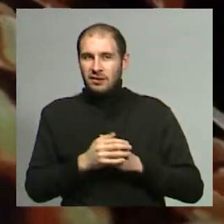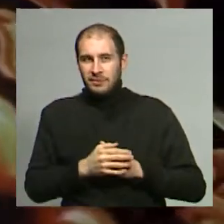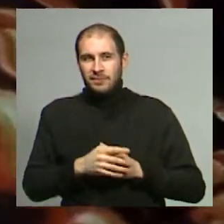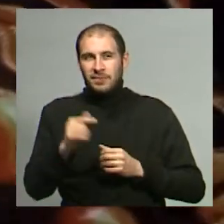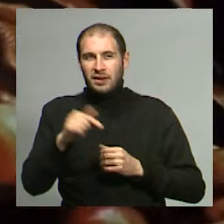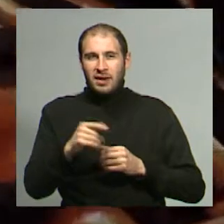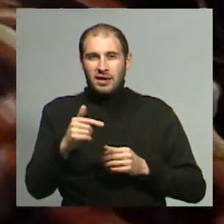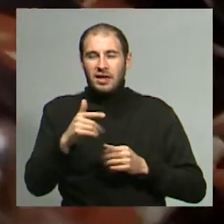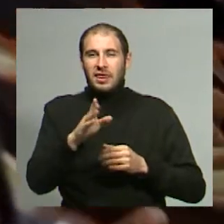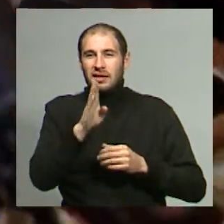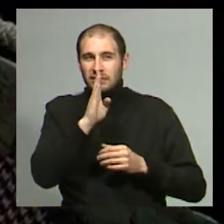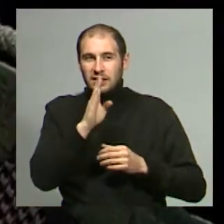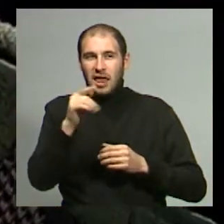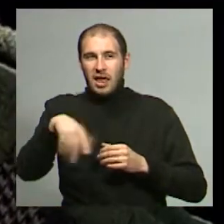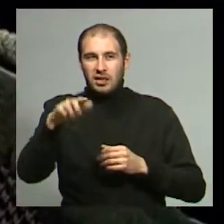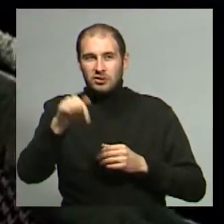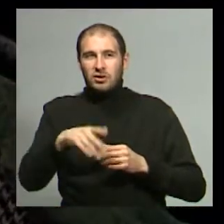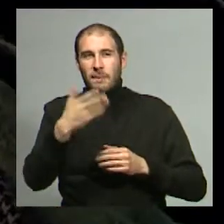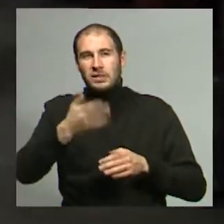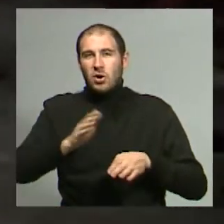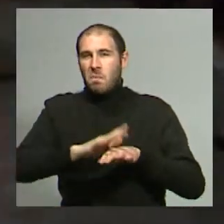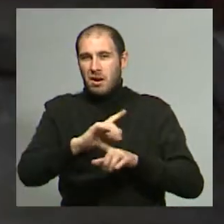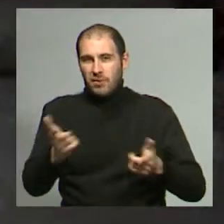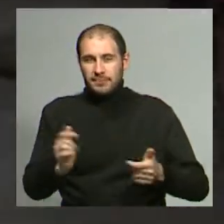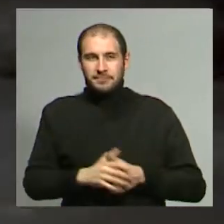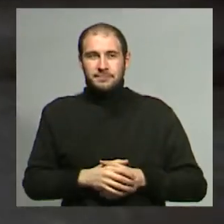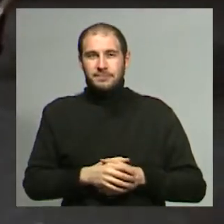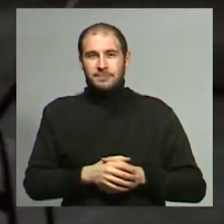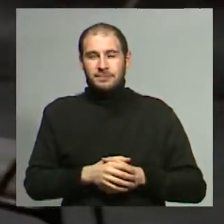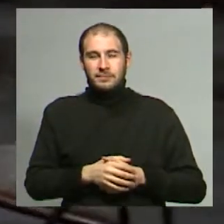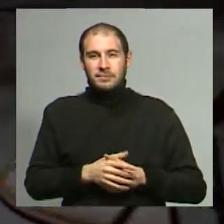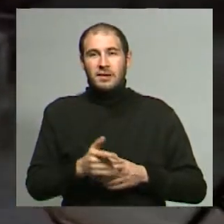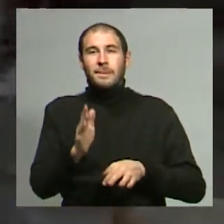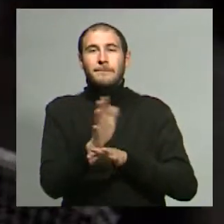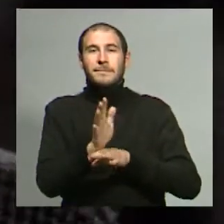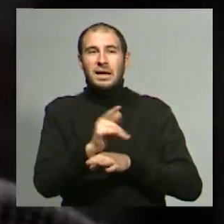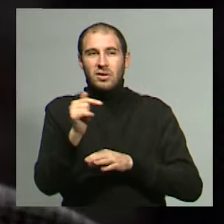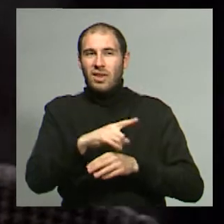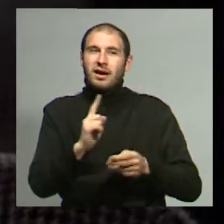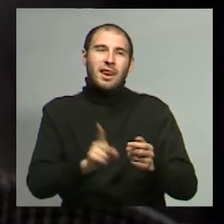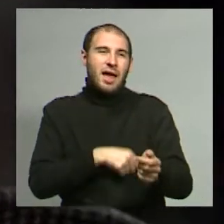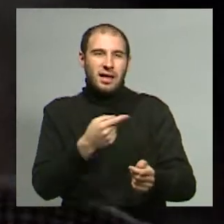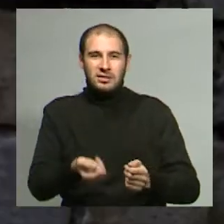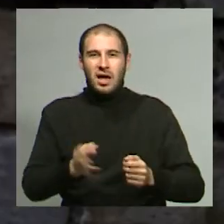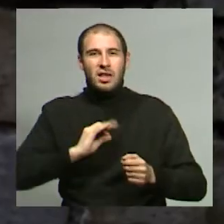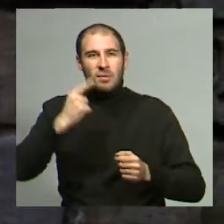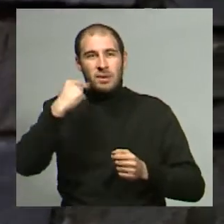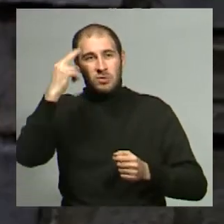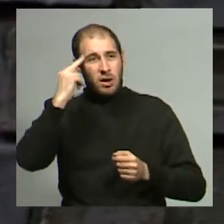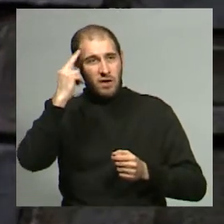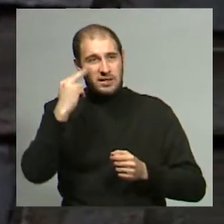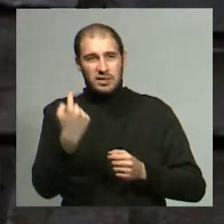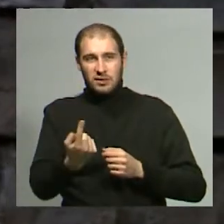estar The Silence of the Lambs, El Silencio de los Inocentes, que bueno, es una película, un clásico del año